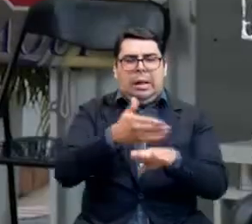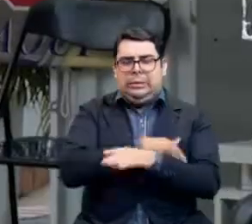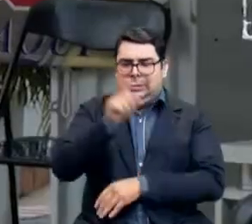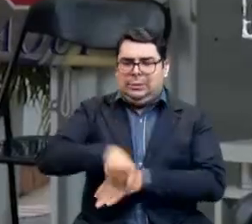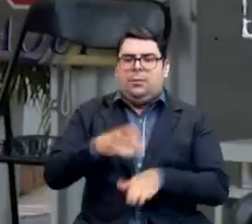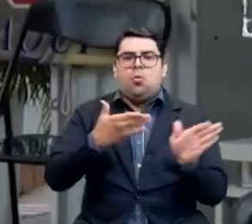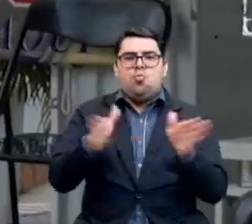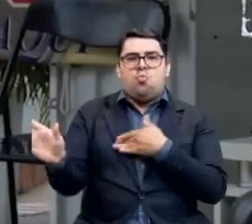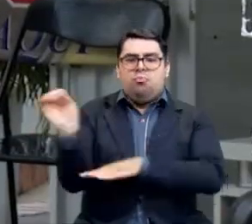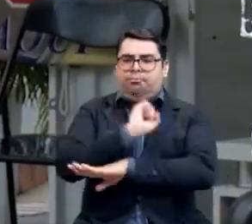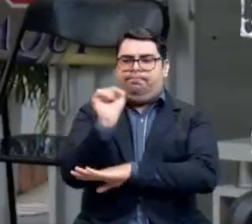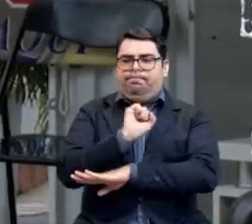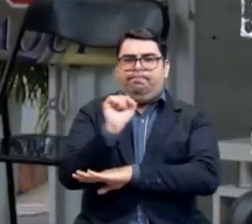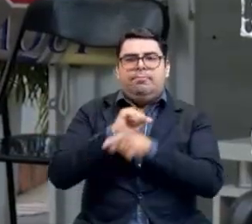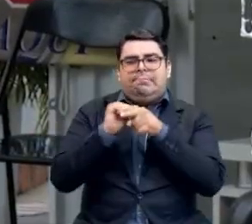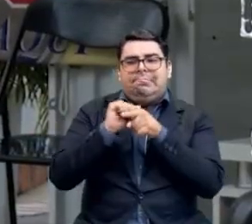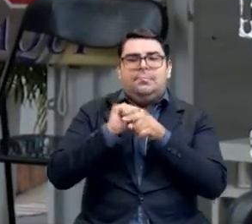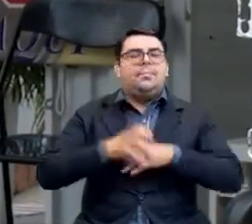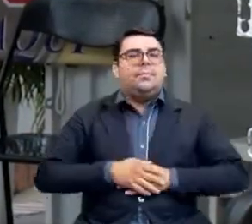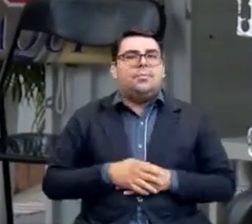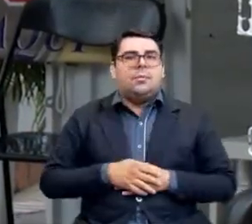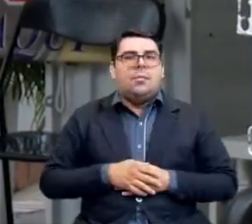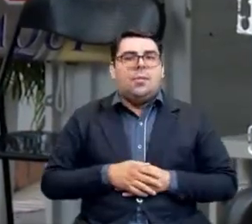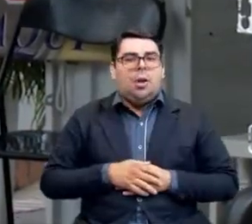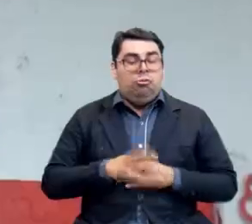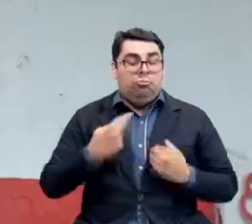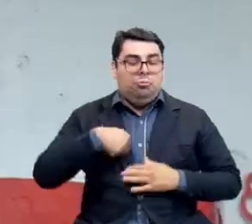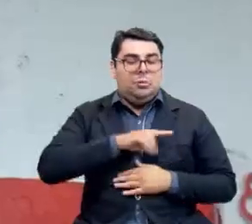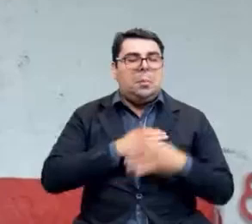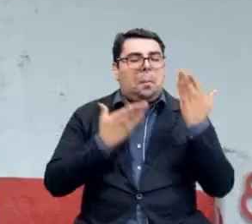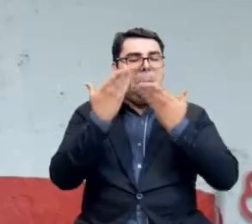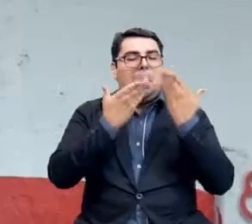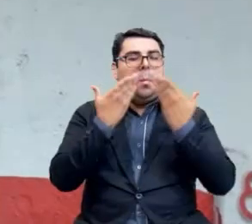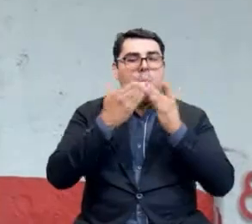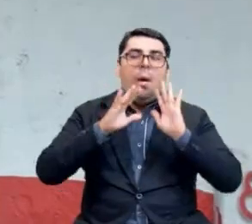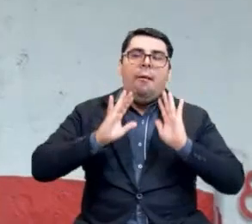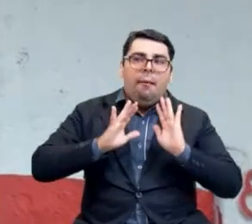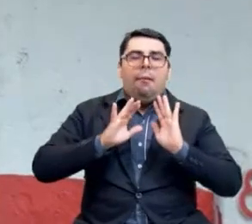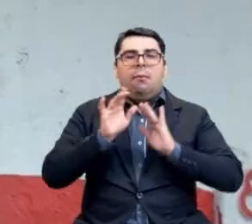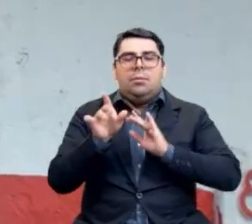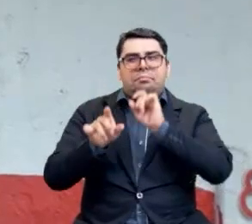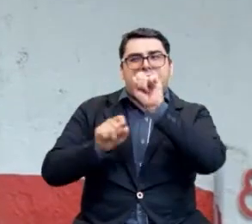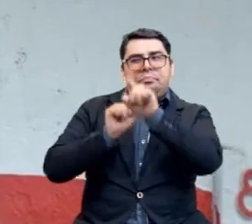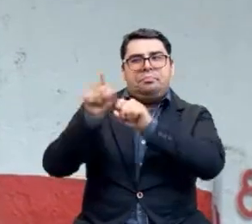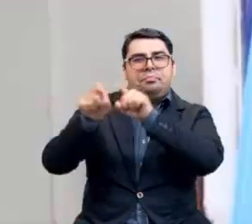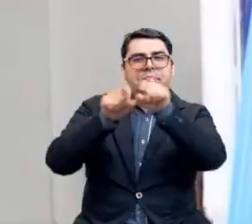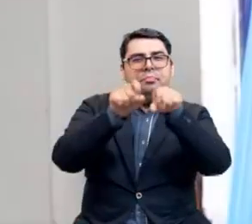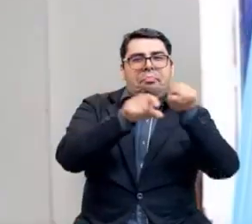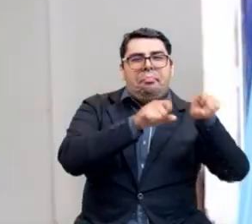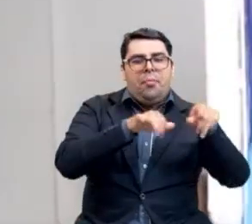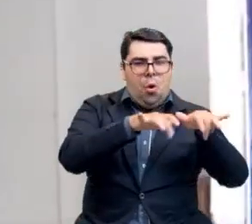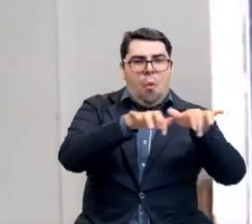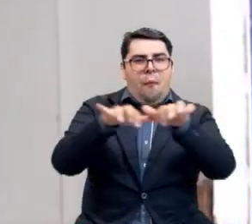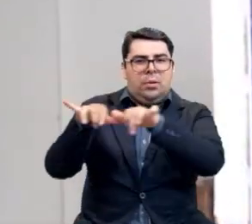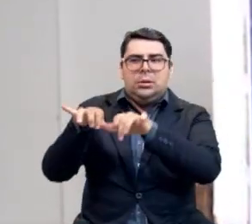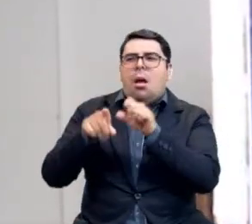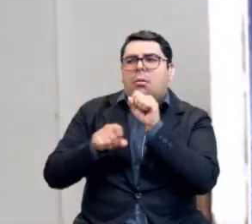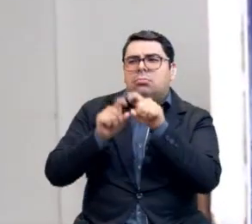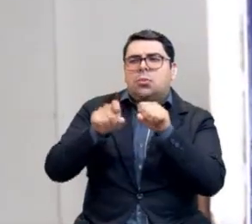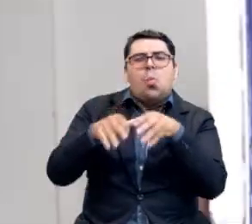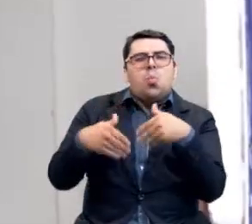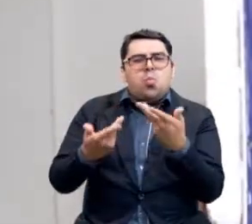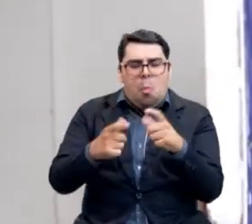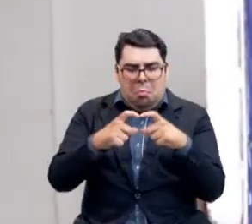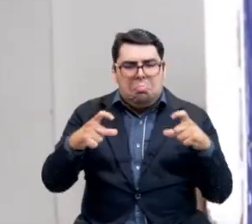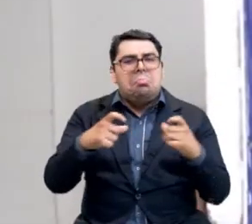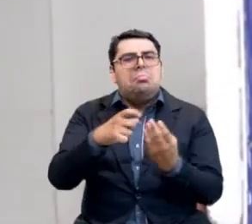para acceder a una licencia. Sin embargo, hicimos el ejercicio y preguntamos como un ciudadano del común por el proceso para adquirir